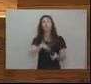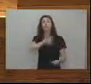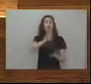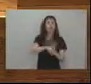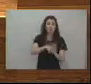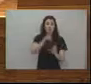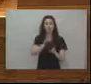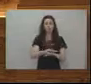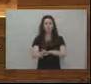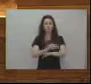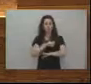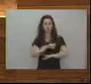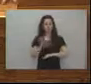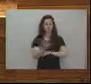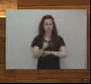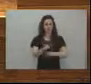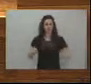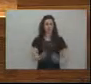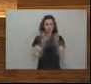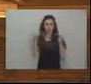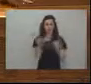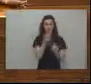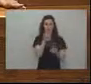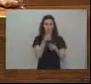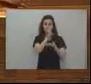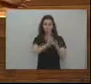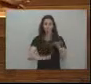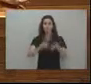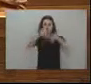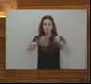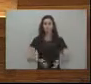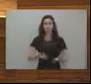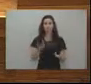Gobierno de España no está actuando de inmediato cuando ha recibido un informe tan demoledor?